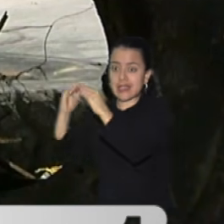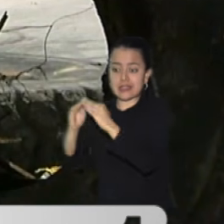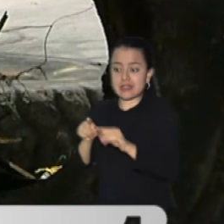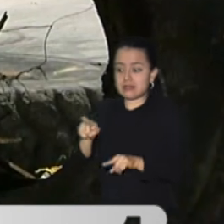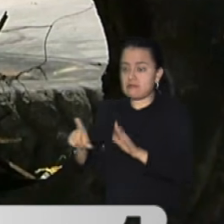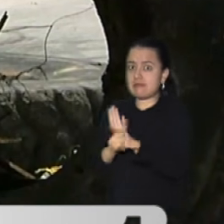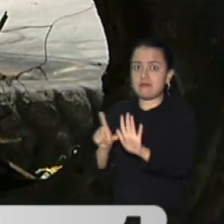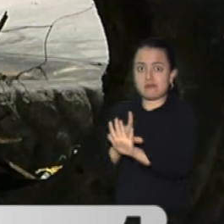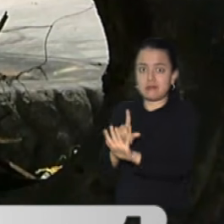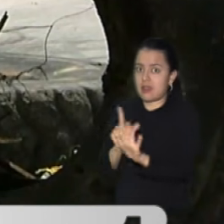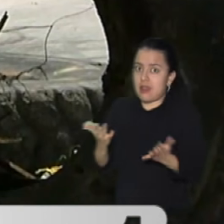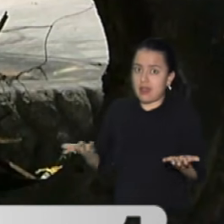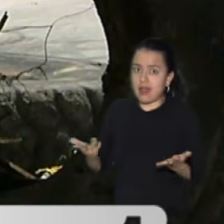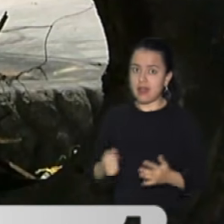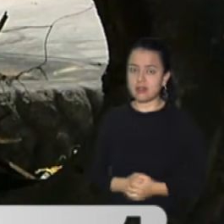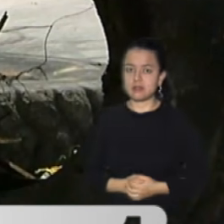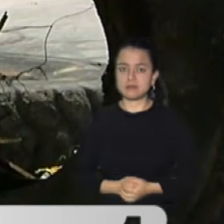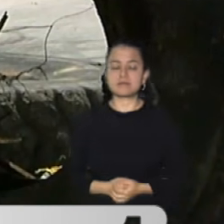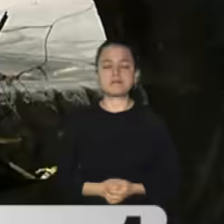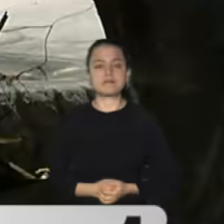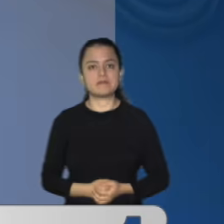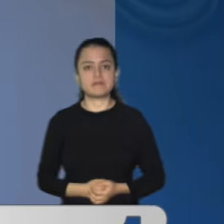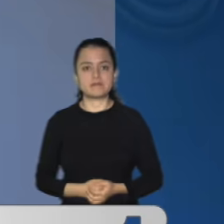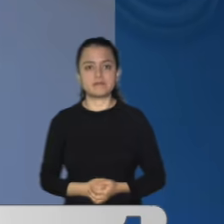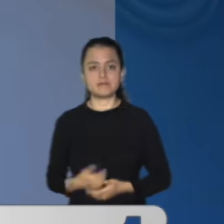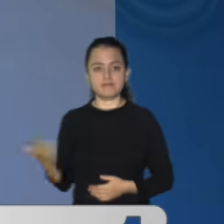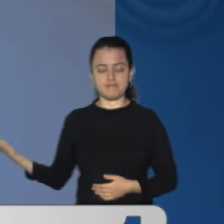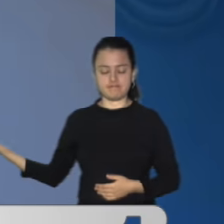barrio Las Flores, que reclaman una solución.